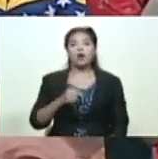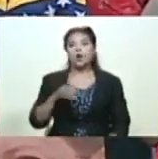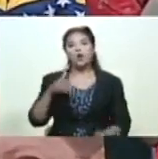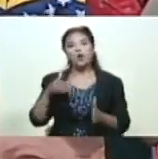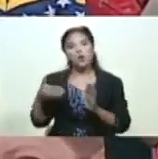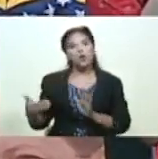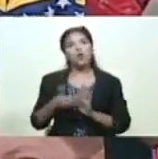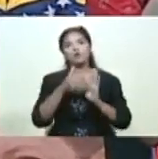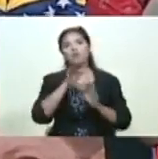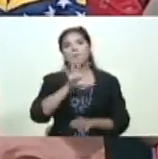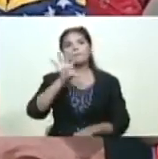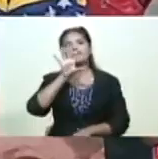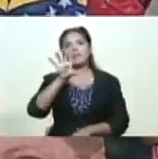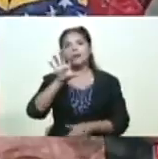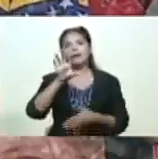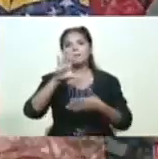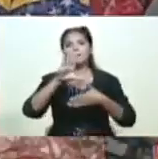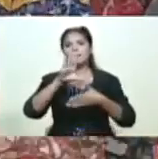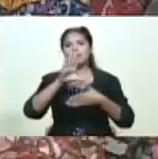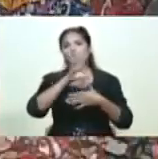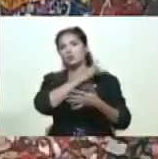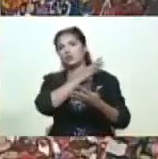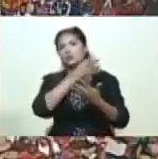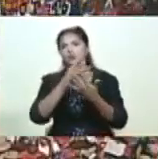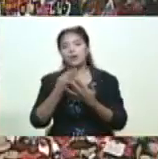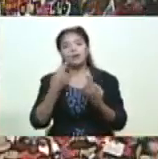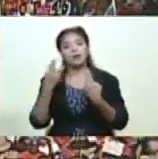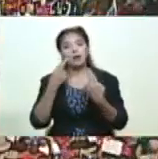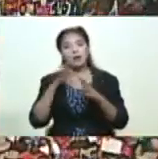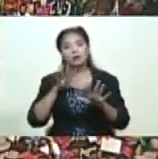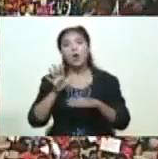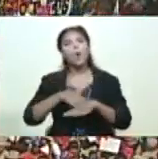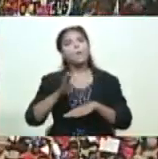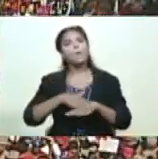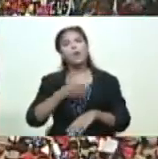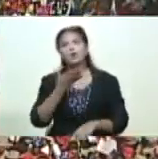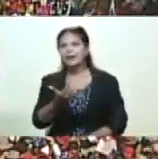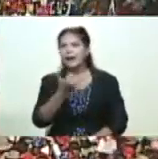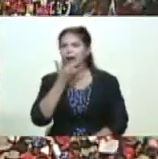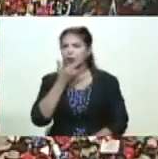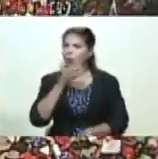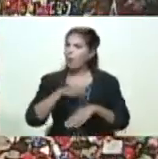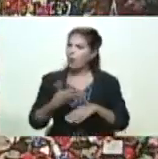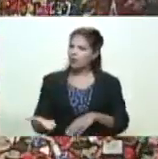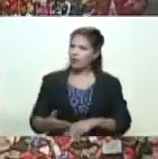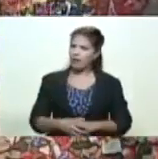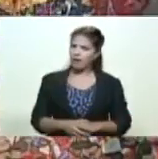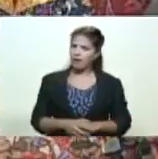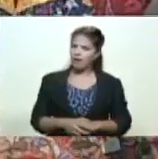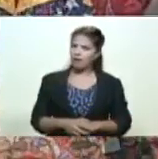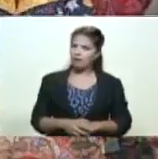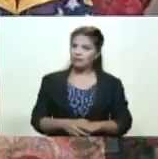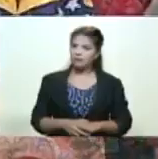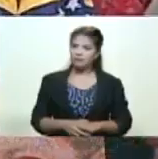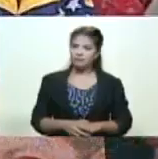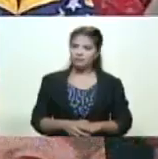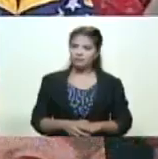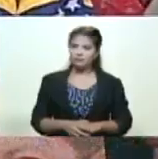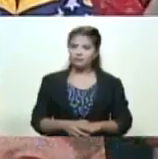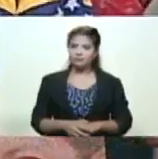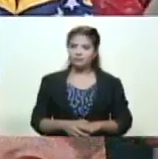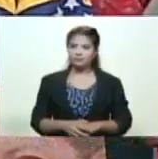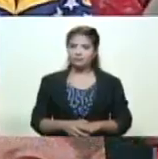un país de América Latina en 200 años de relaciones. ¿Por qué cometió este error Donald Trump? ¿Por qué?